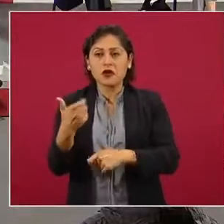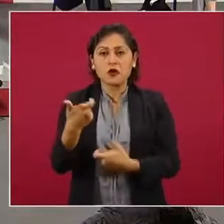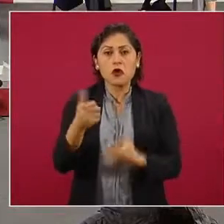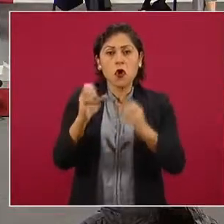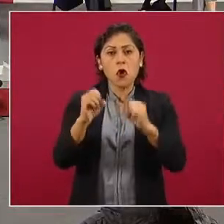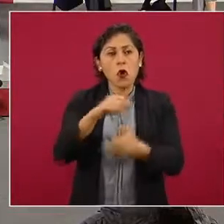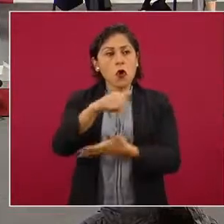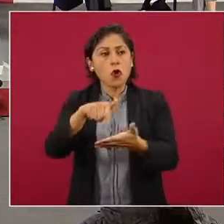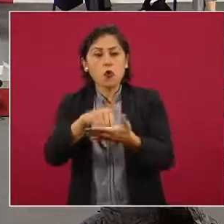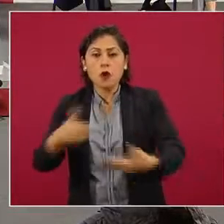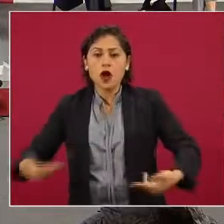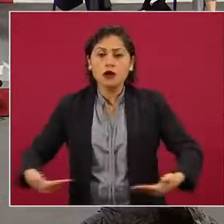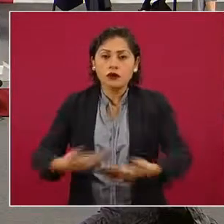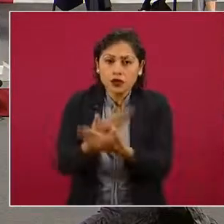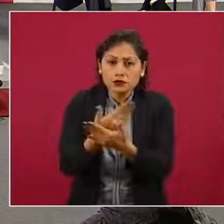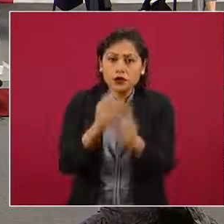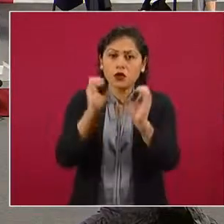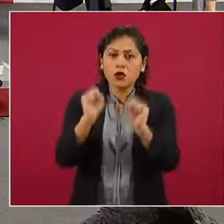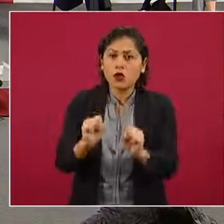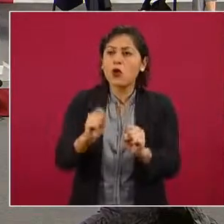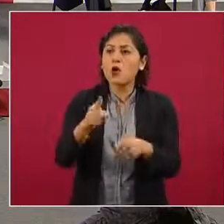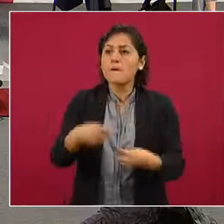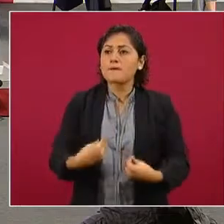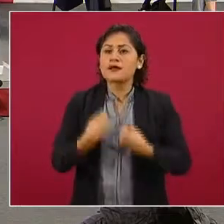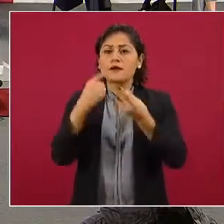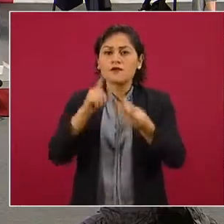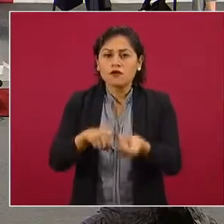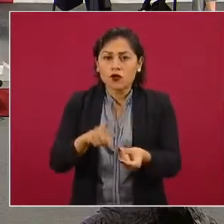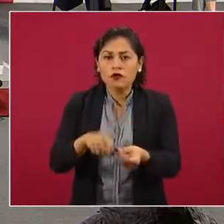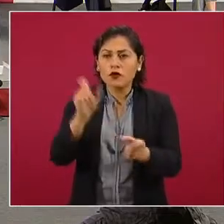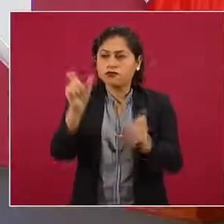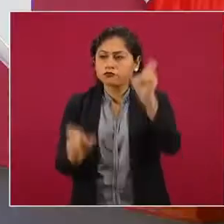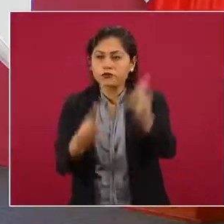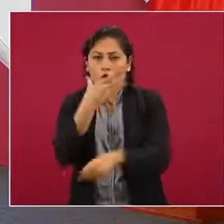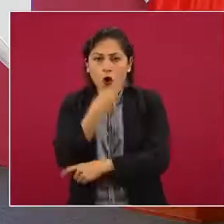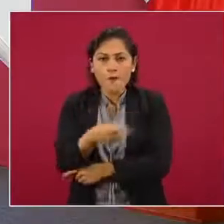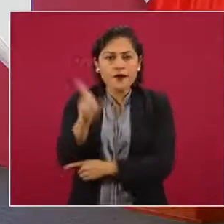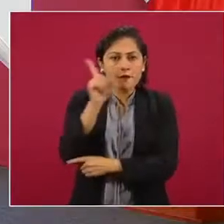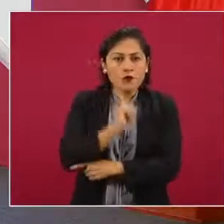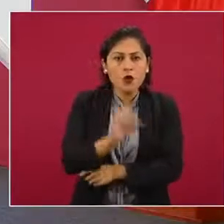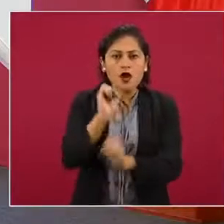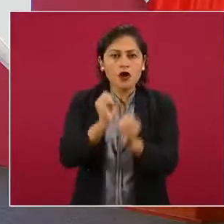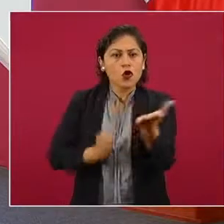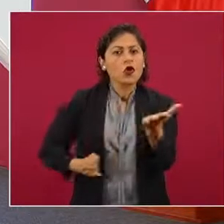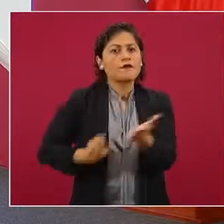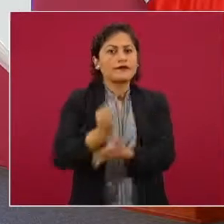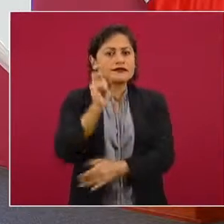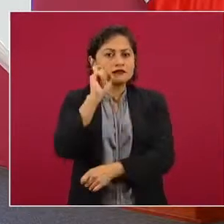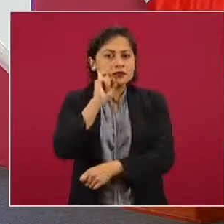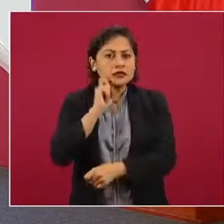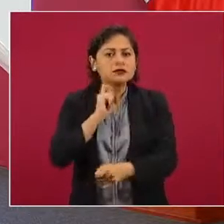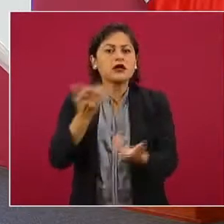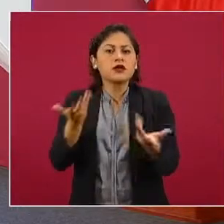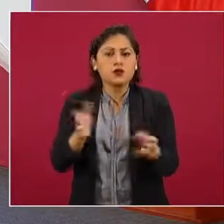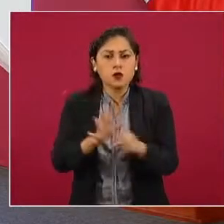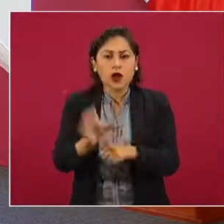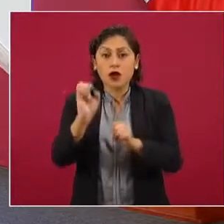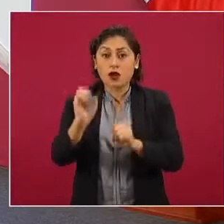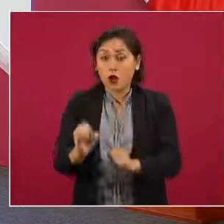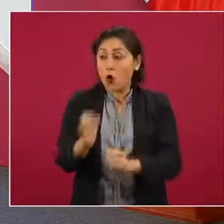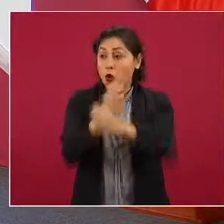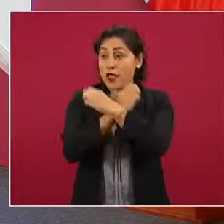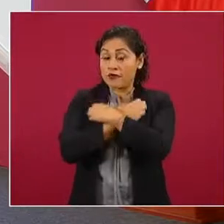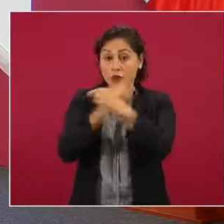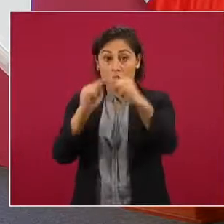la residencia, la ocupación, el sexo, el género, la orientación sexual, el nivel educativo,